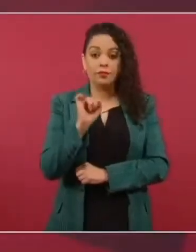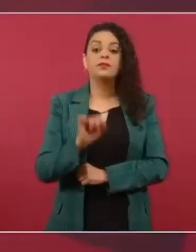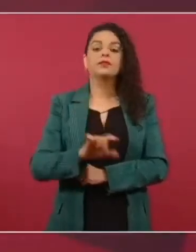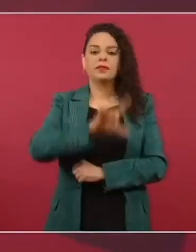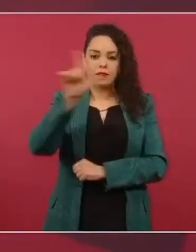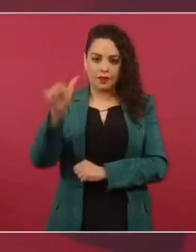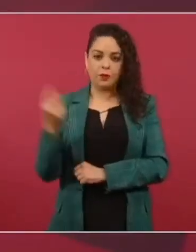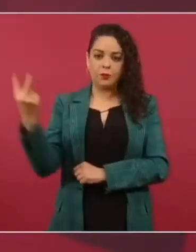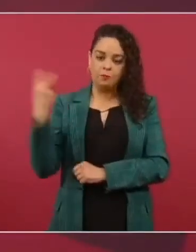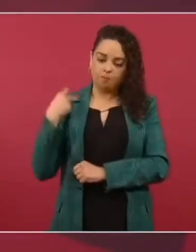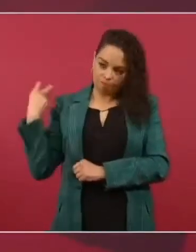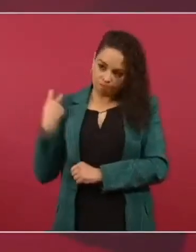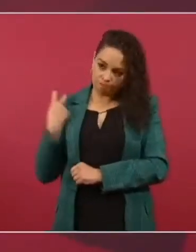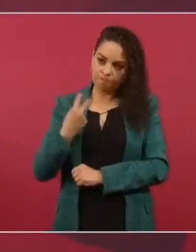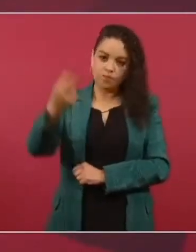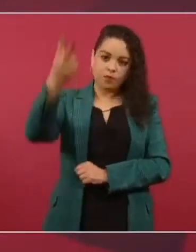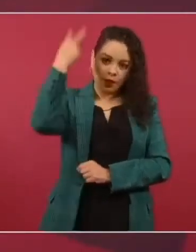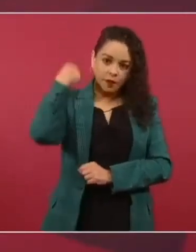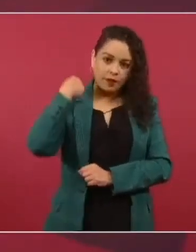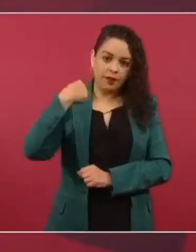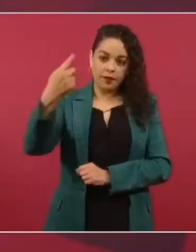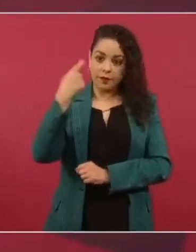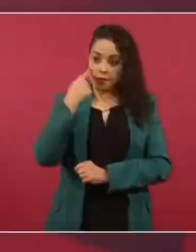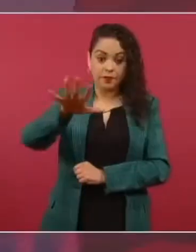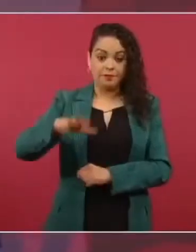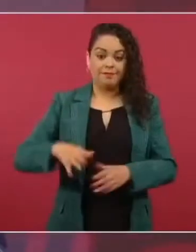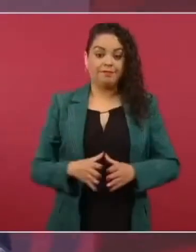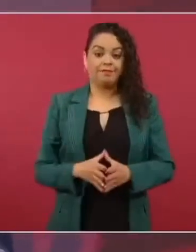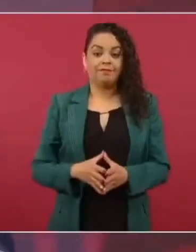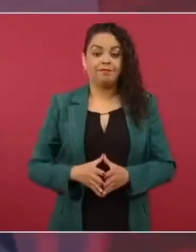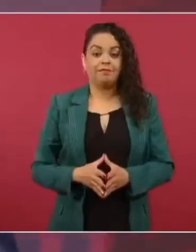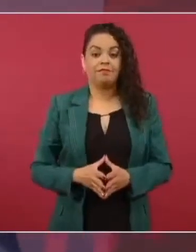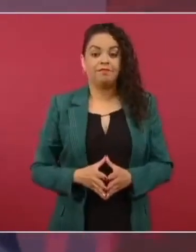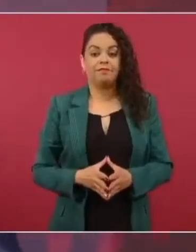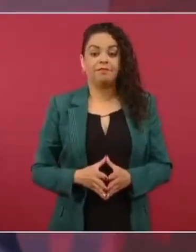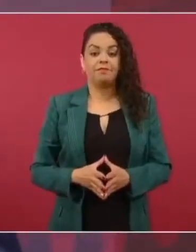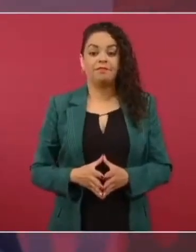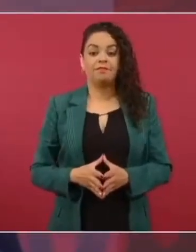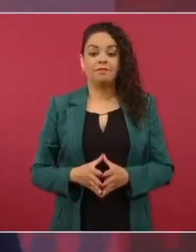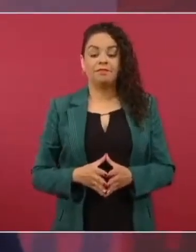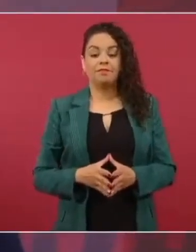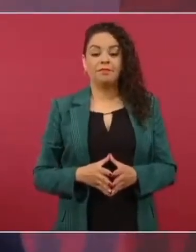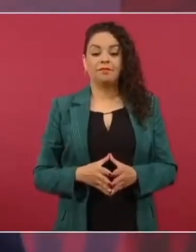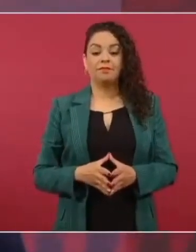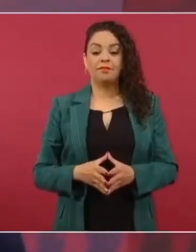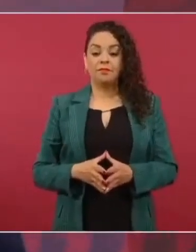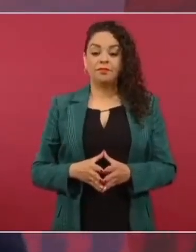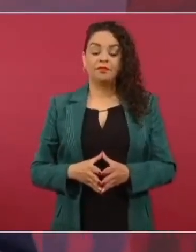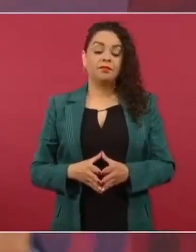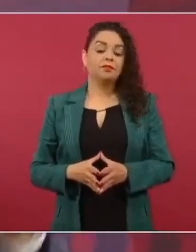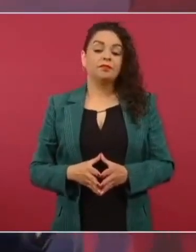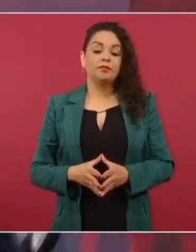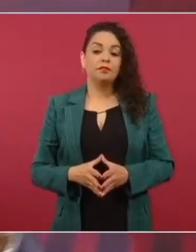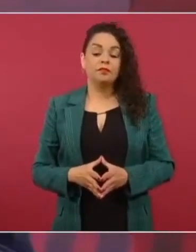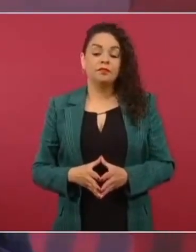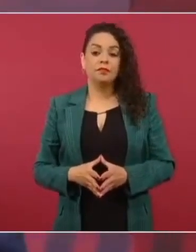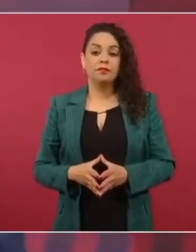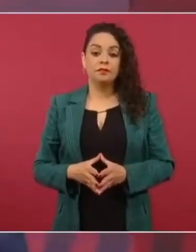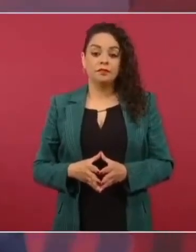gira por el sureste. Quedamos en verlo,